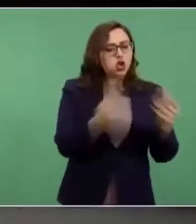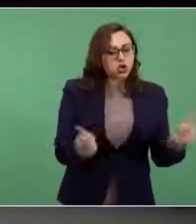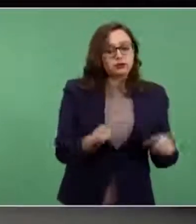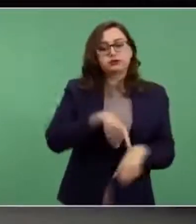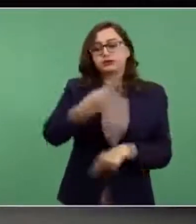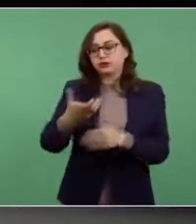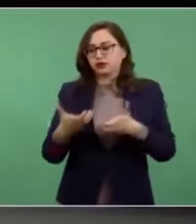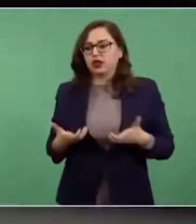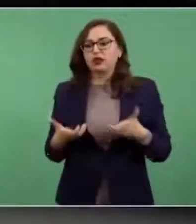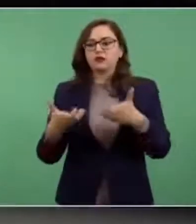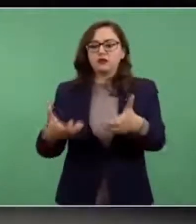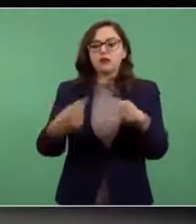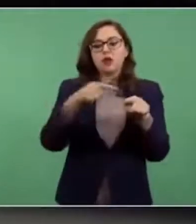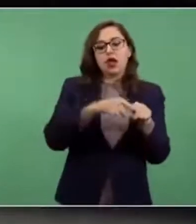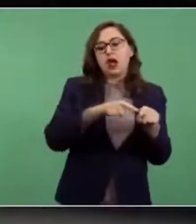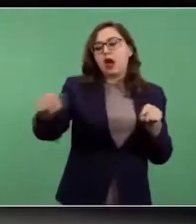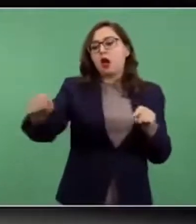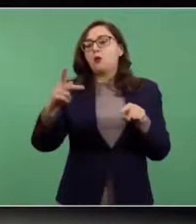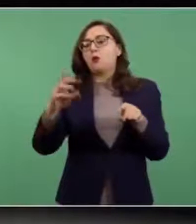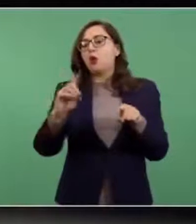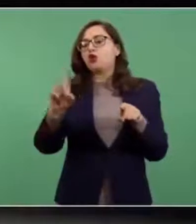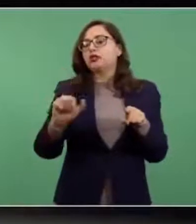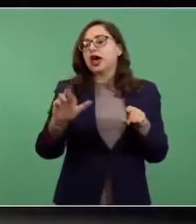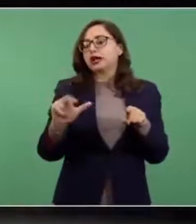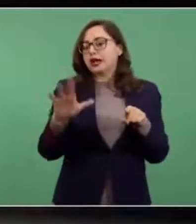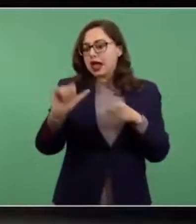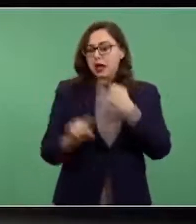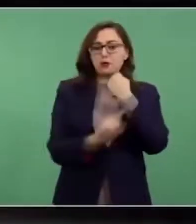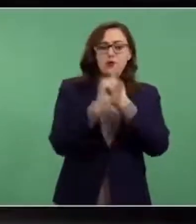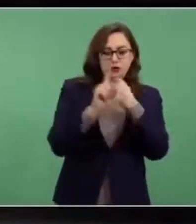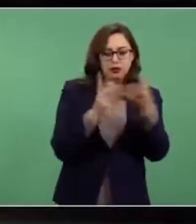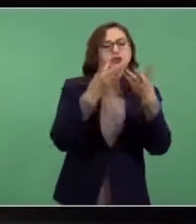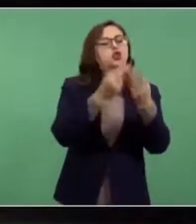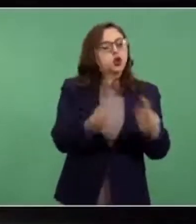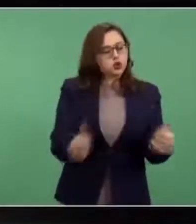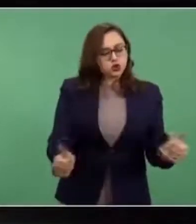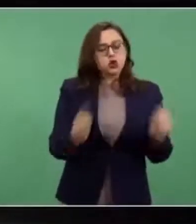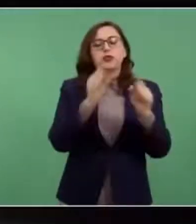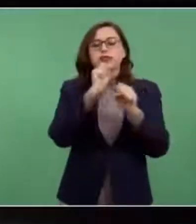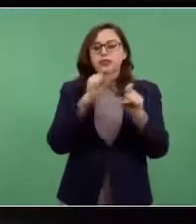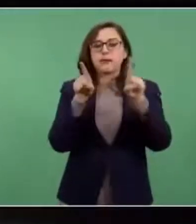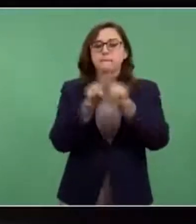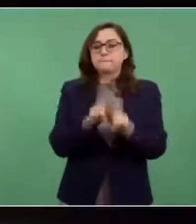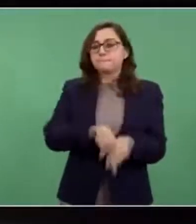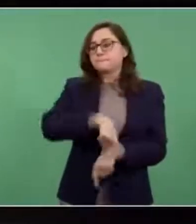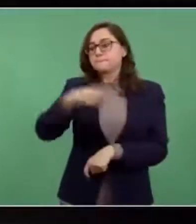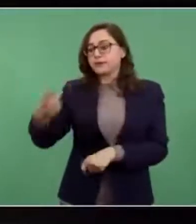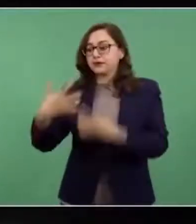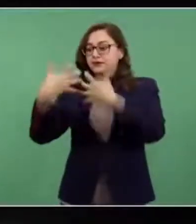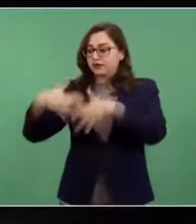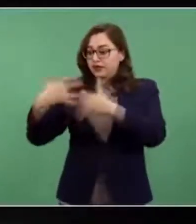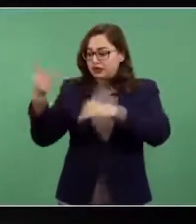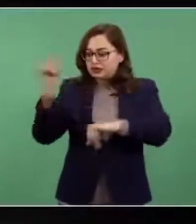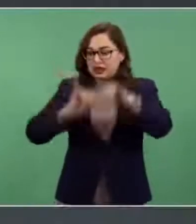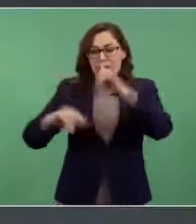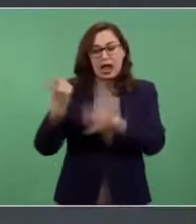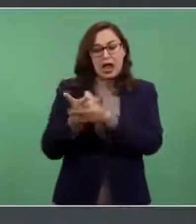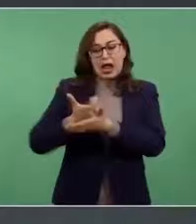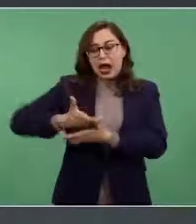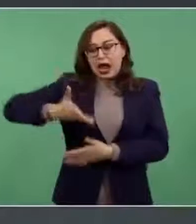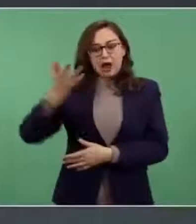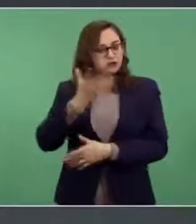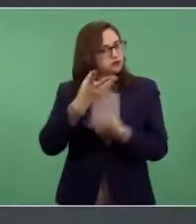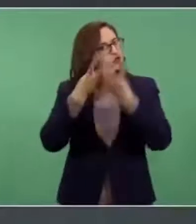Cardel a Poza Rica, la compra a sobreprecio de la planta de fertilizantes.